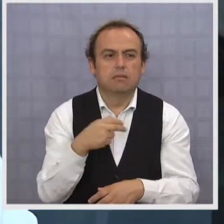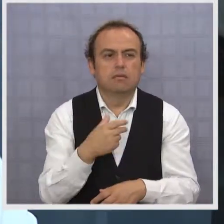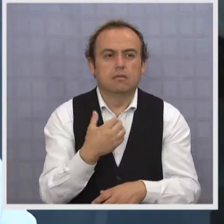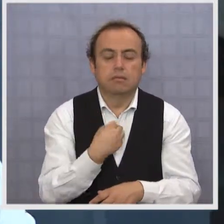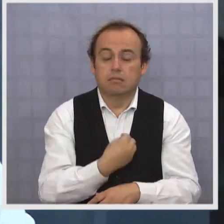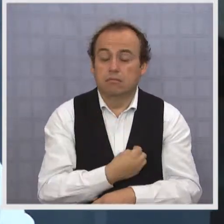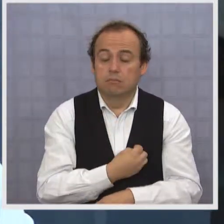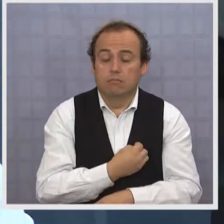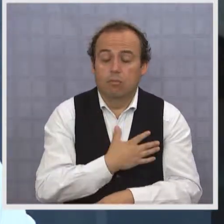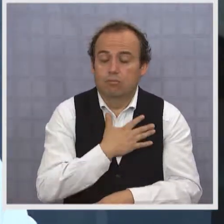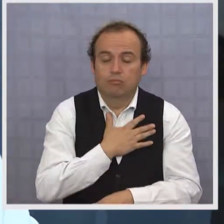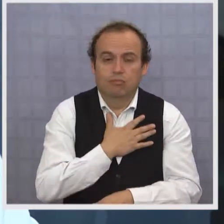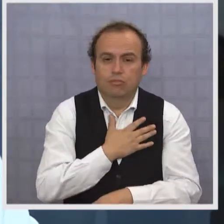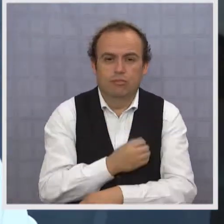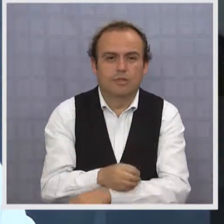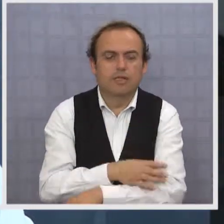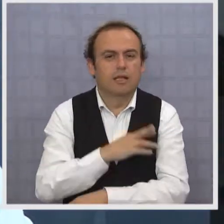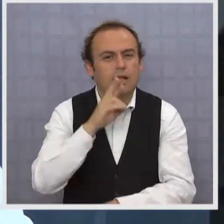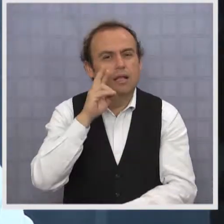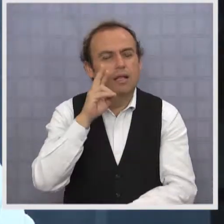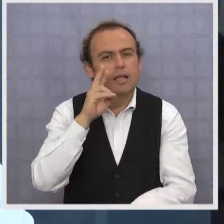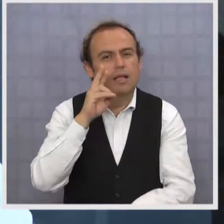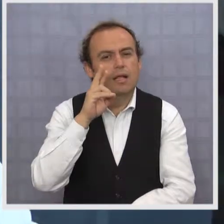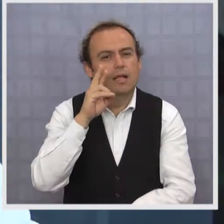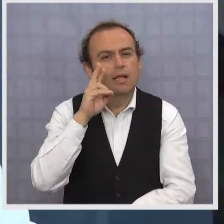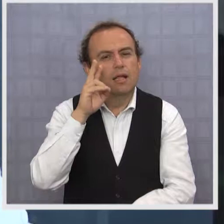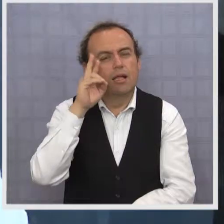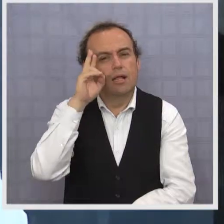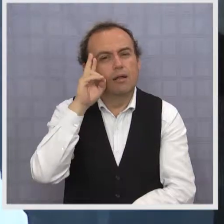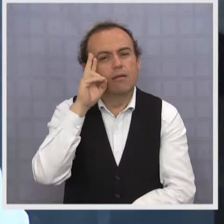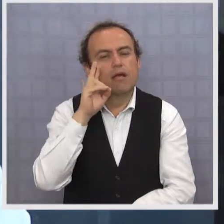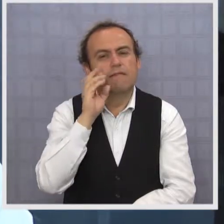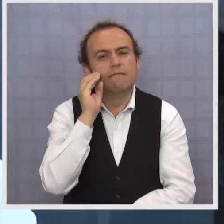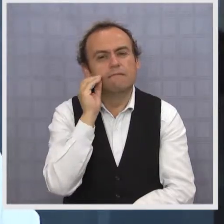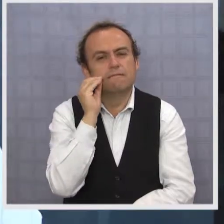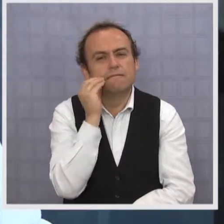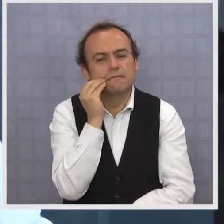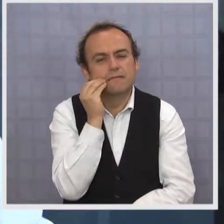para mí es muy emocionante recordar esos bisabuelos,